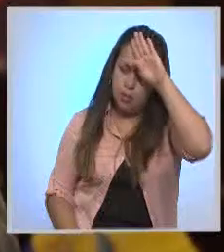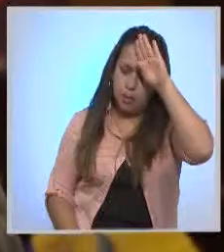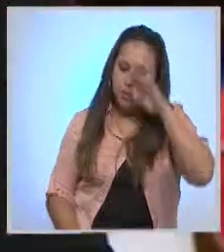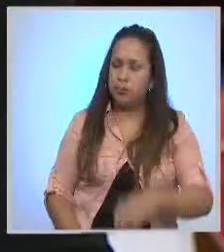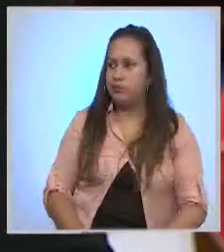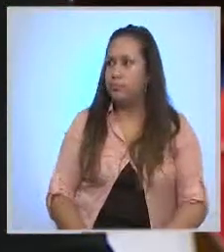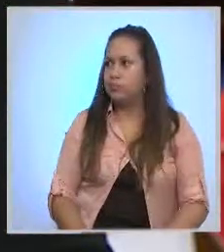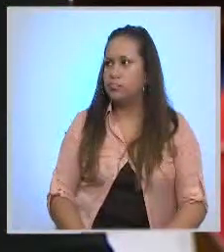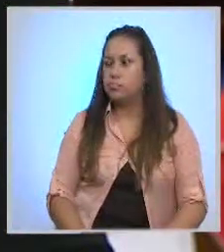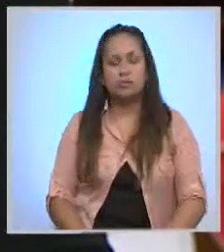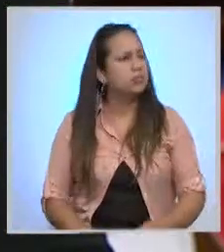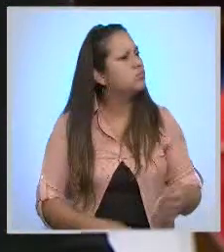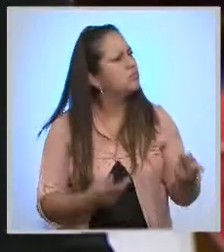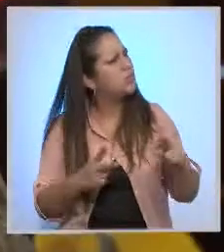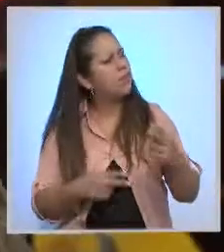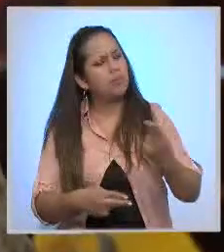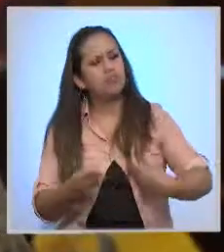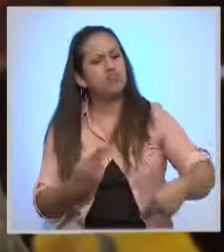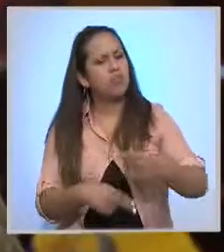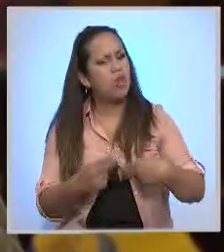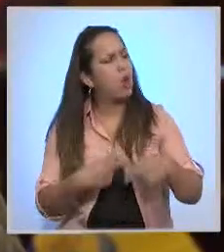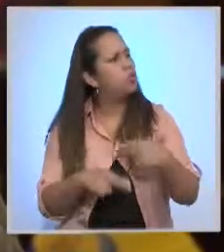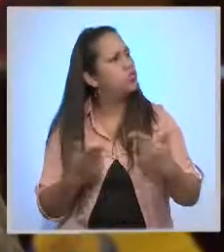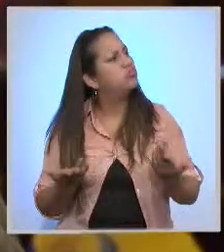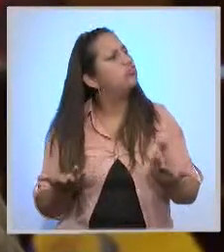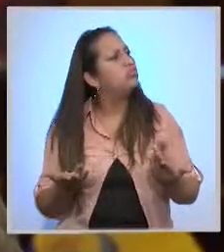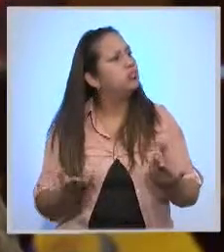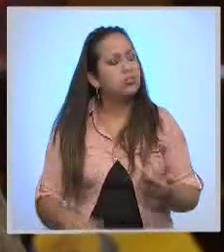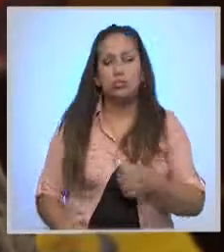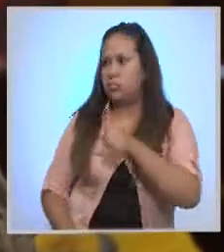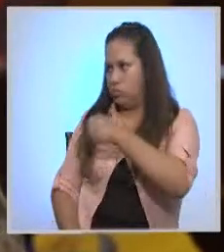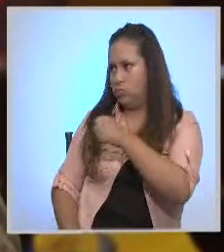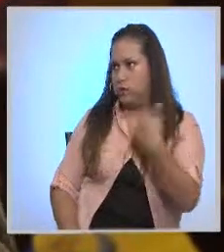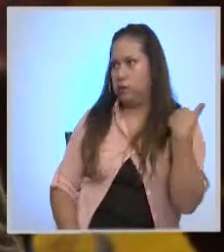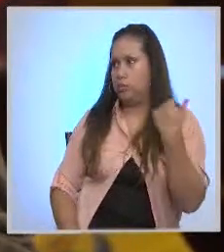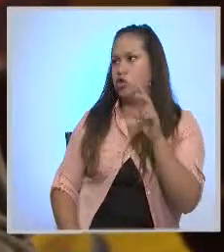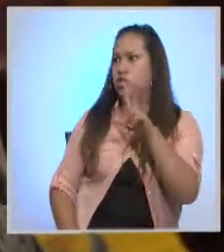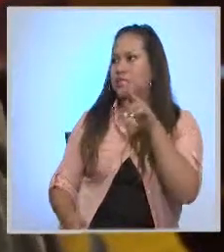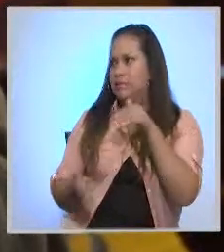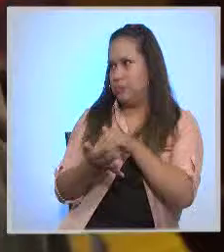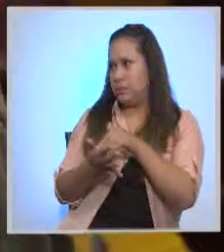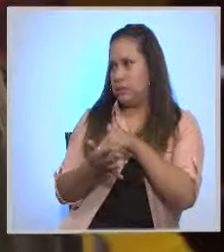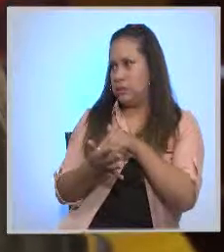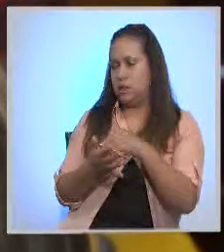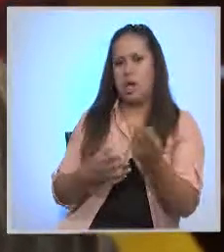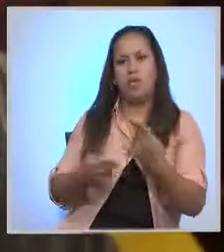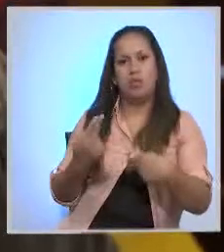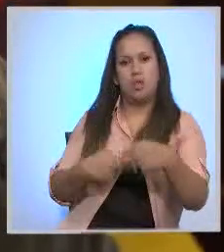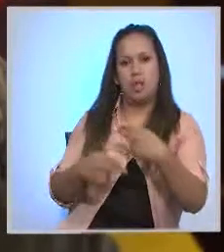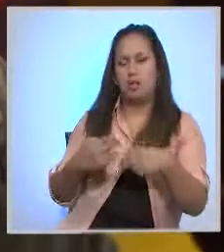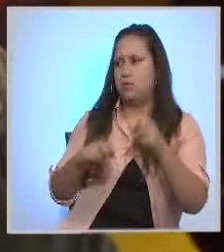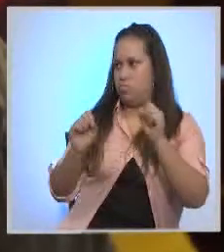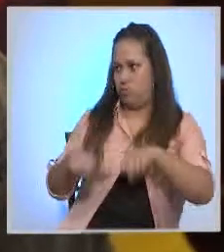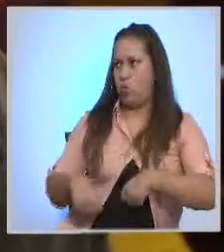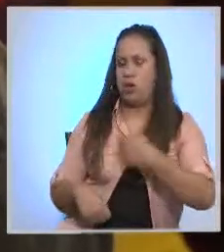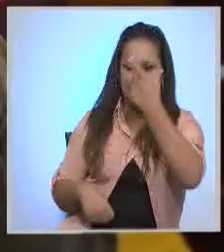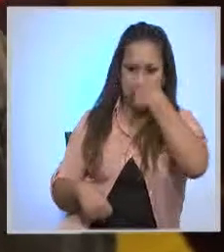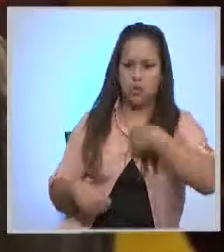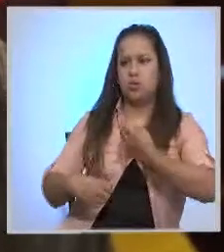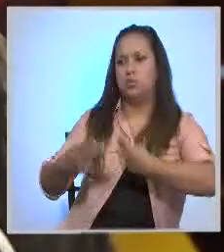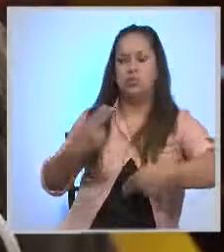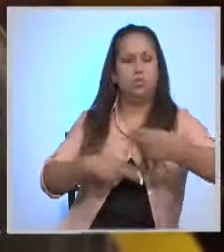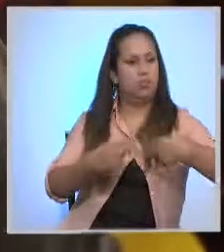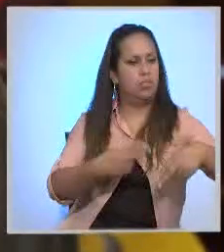regulaciones también en cuanto al comercio si tenemos tres mil comerciantes que han sido acreditados de hecho esta va a ser la acreditación que la